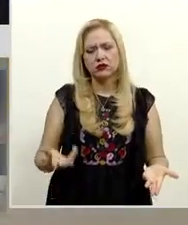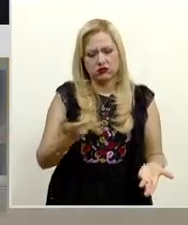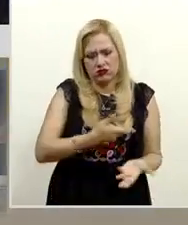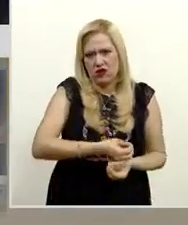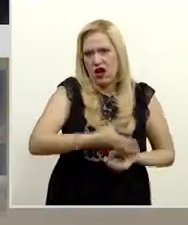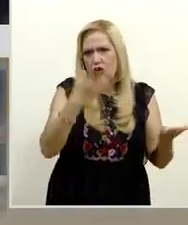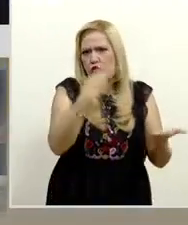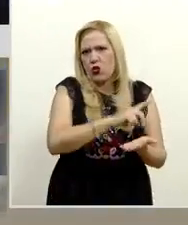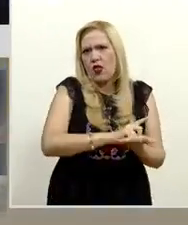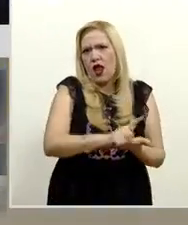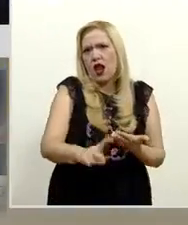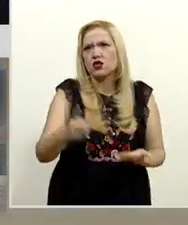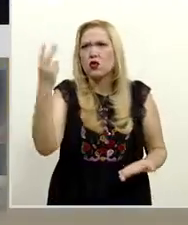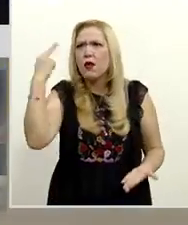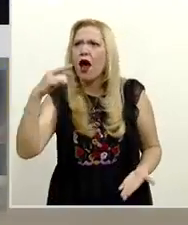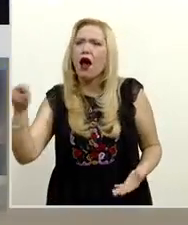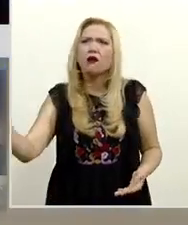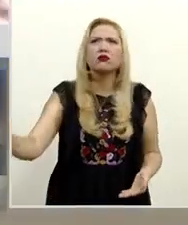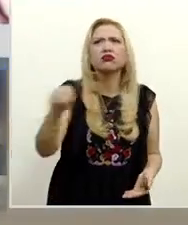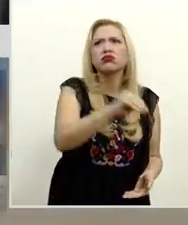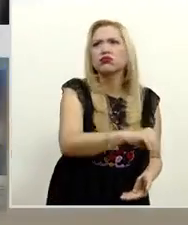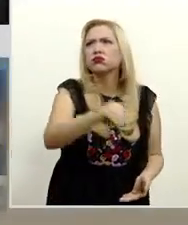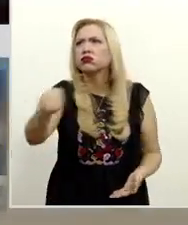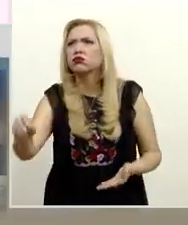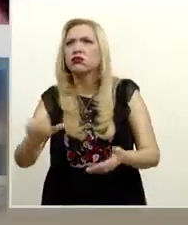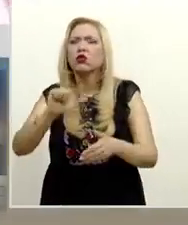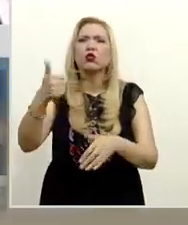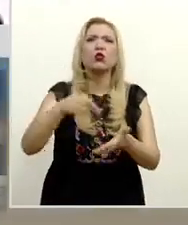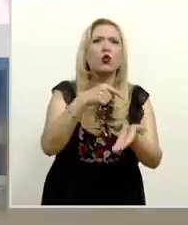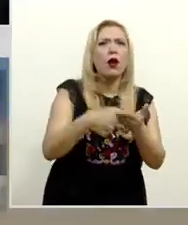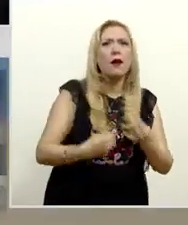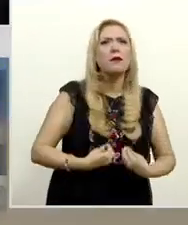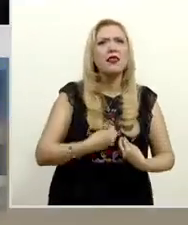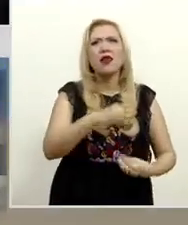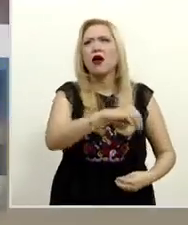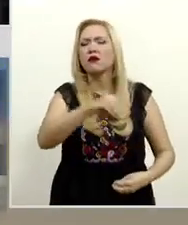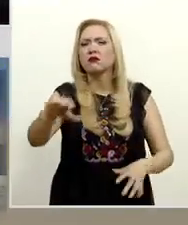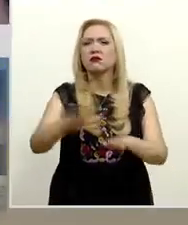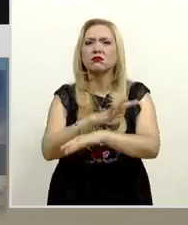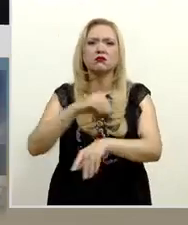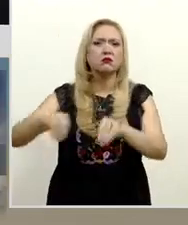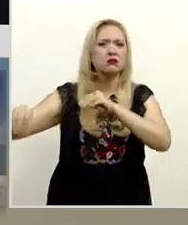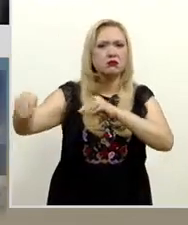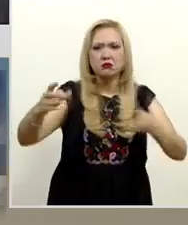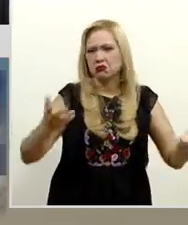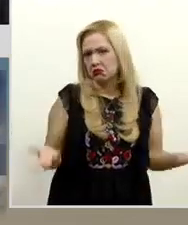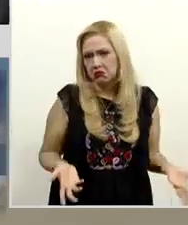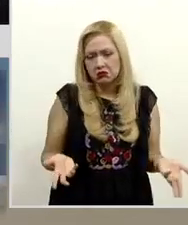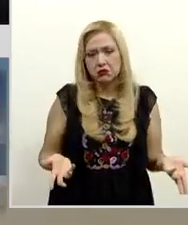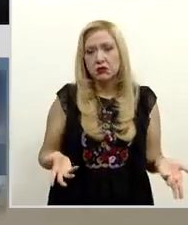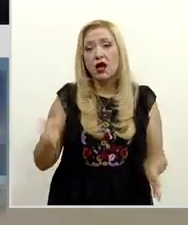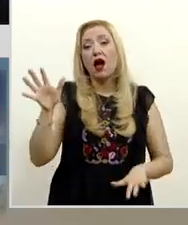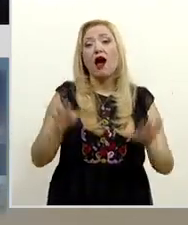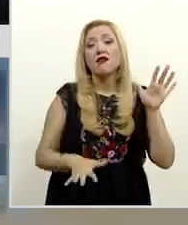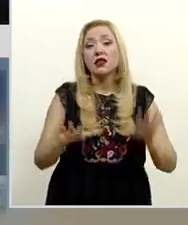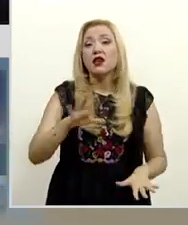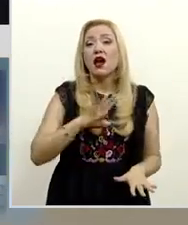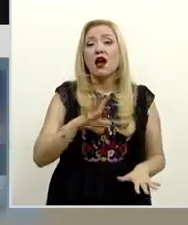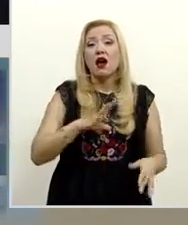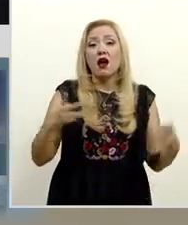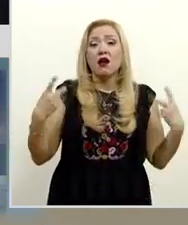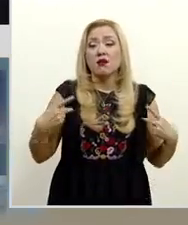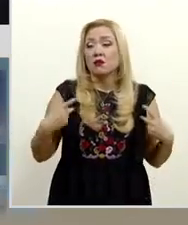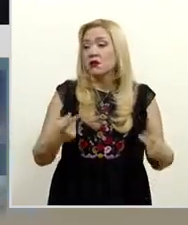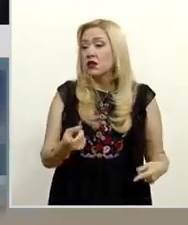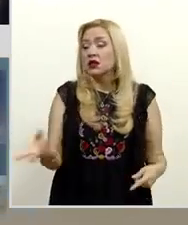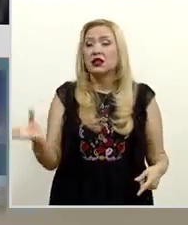porque sabemos que no solamente hay incluso personas forzadas a desplazarse dentro de los estados que